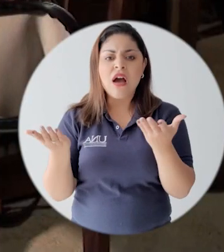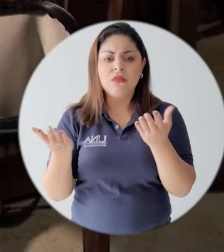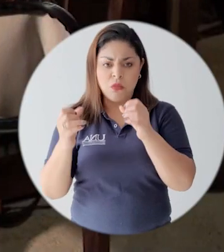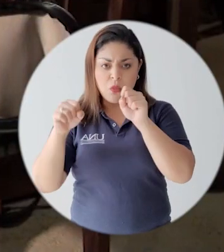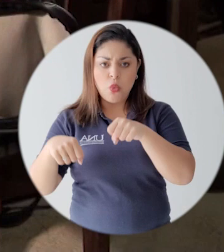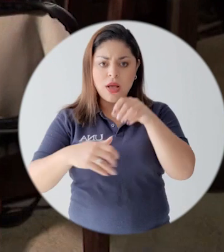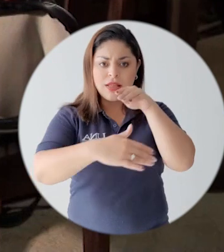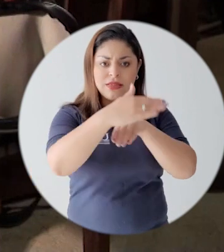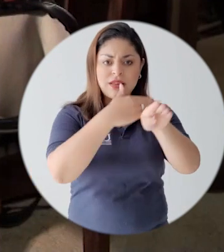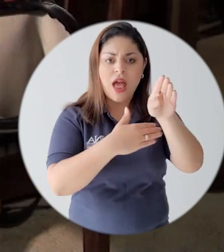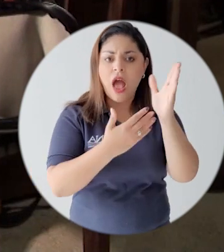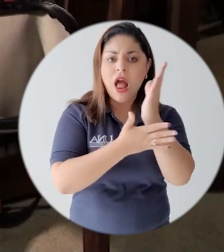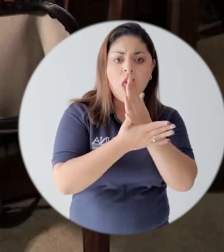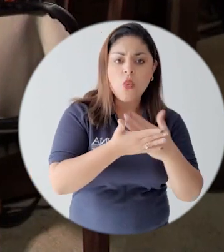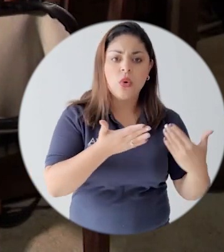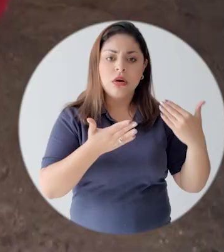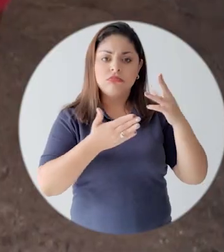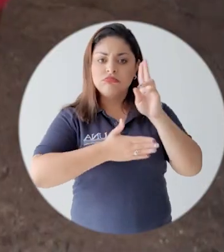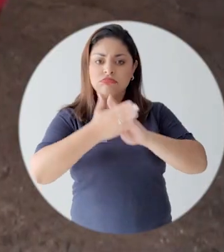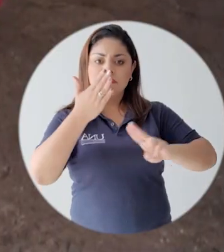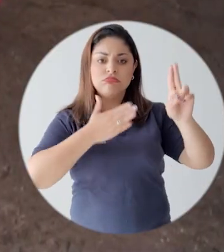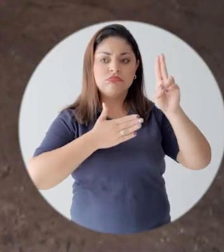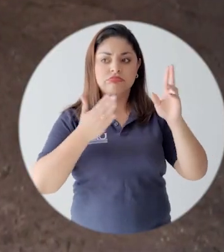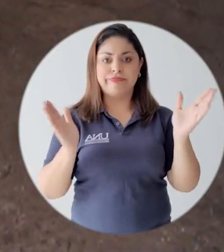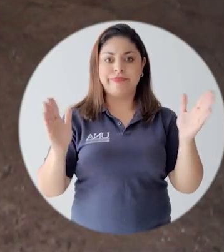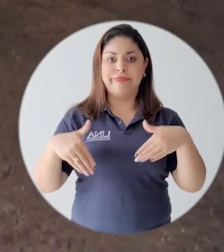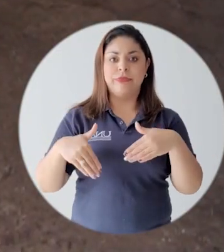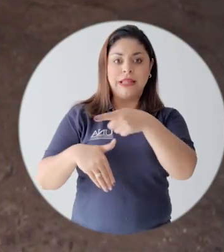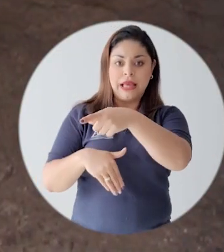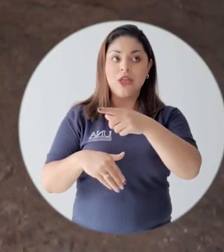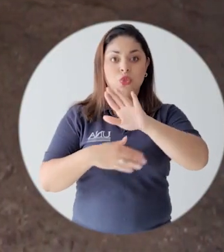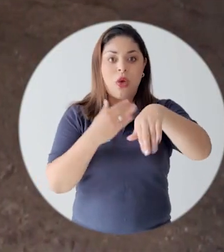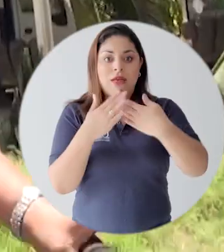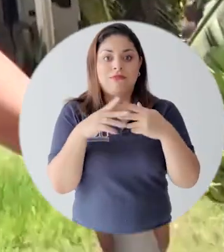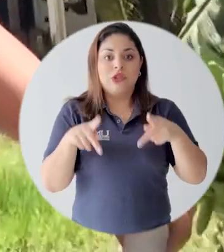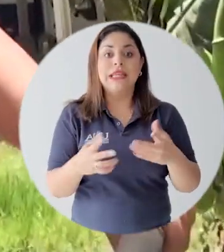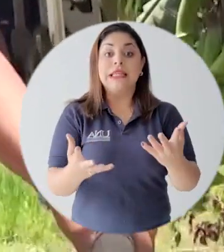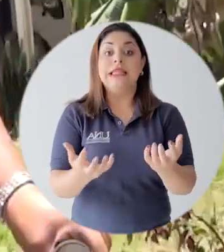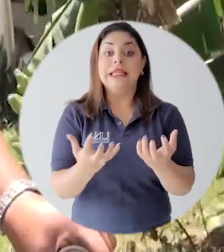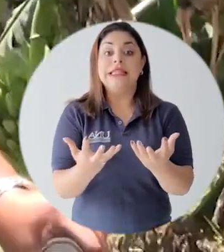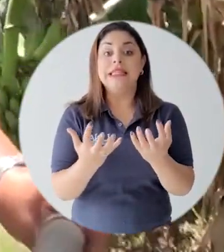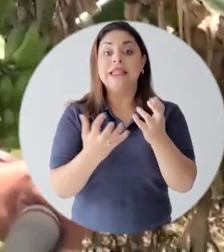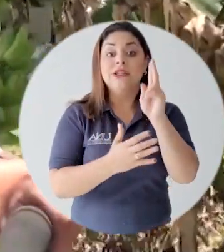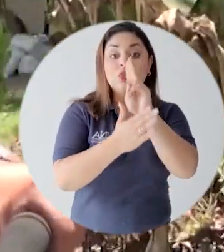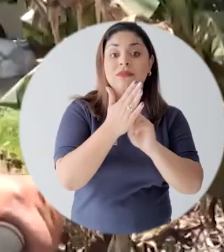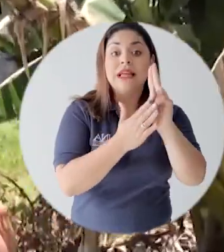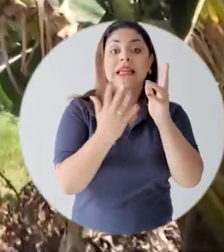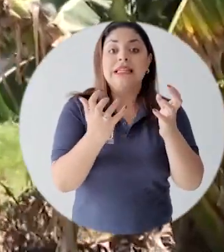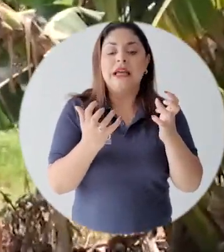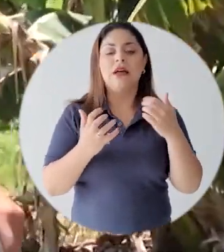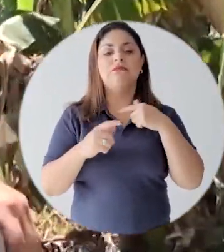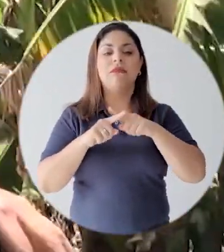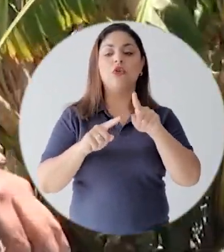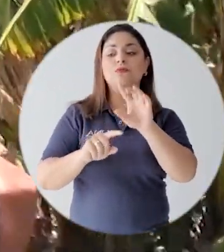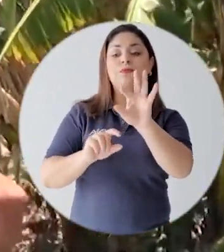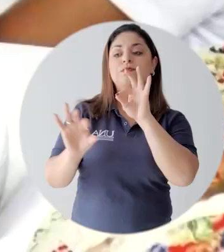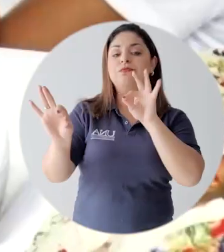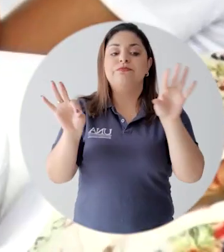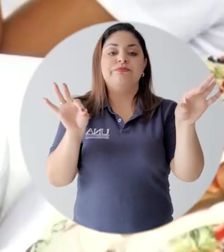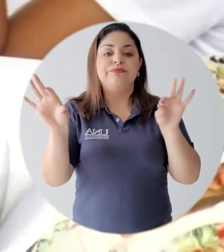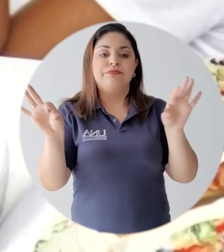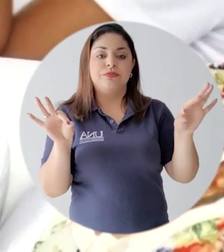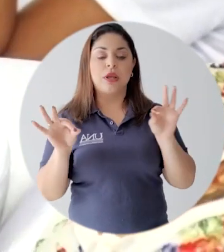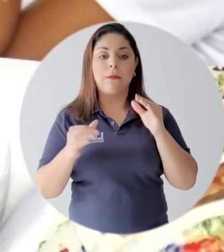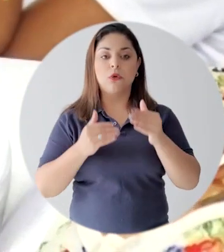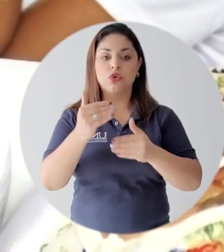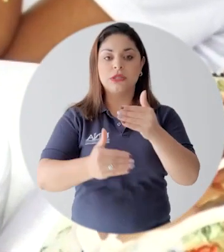¿cuál posibilidad tenían de acceso a la universidad? Si todo el mundo quiere ir a la universidad y había procesos de selección y